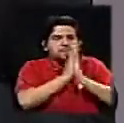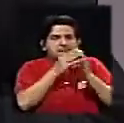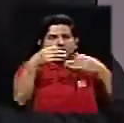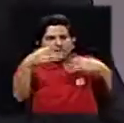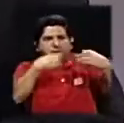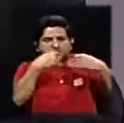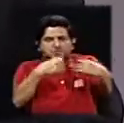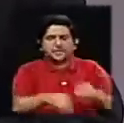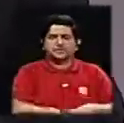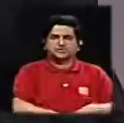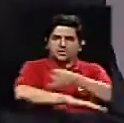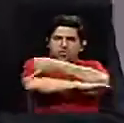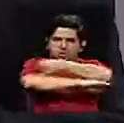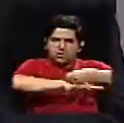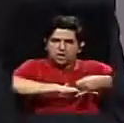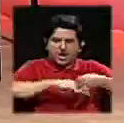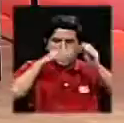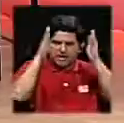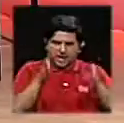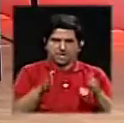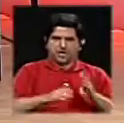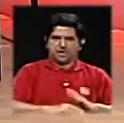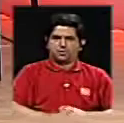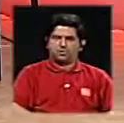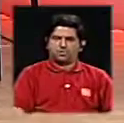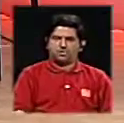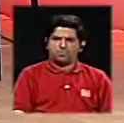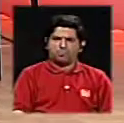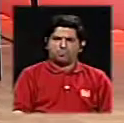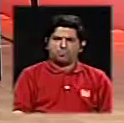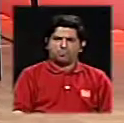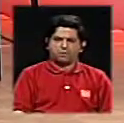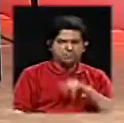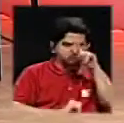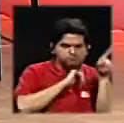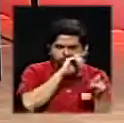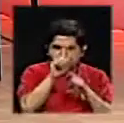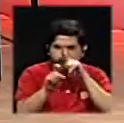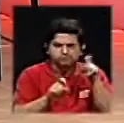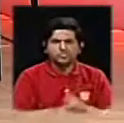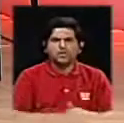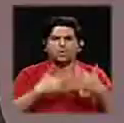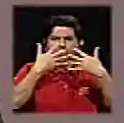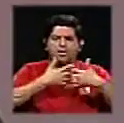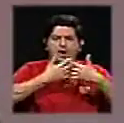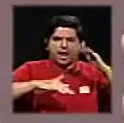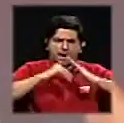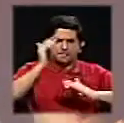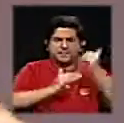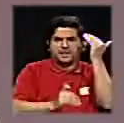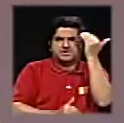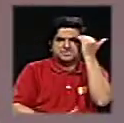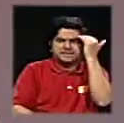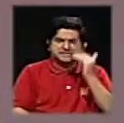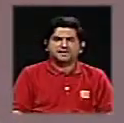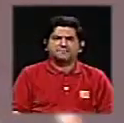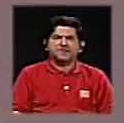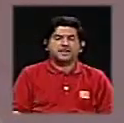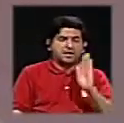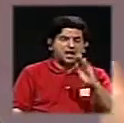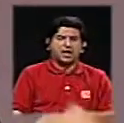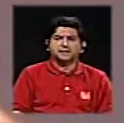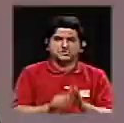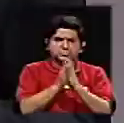cuentas al ingeniero responsable, hacer las averiguaciones correspondientes con la constructora para saber en su bitácora de